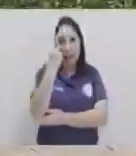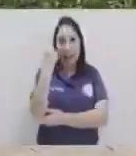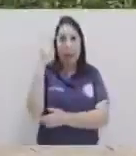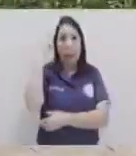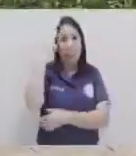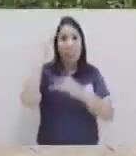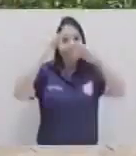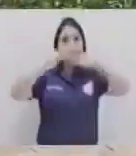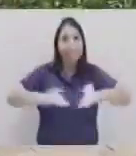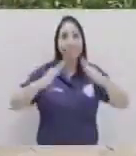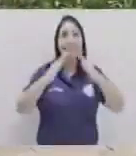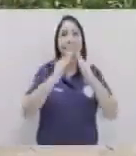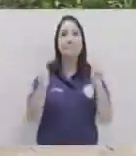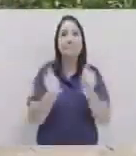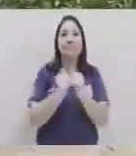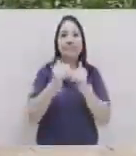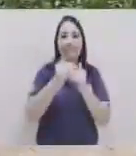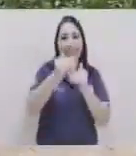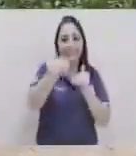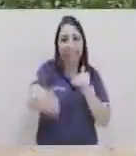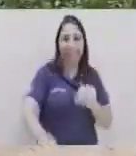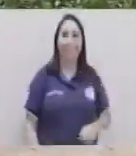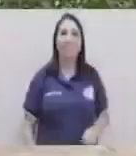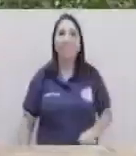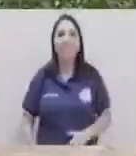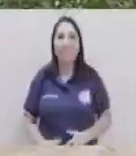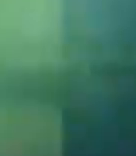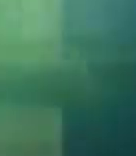recuérdate quedarte en casa porque juntos saldremos adelante.